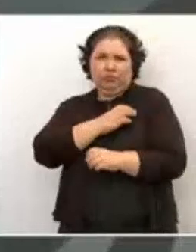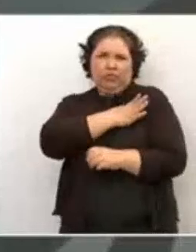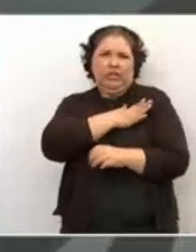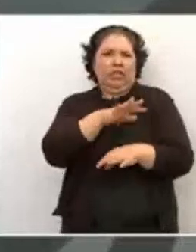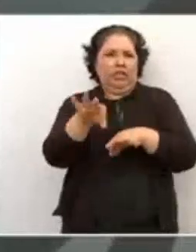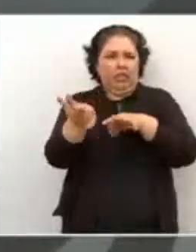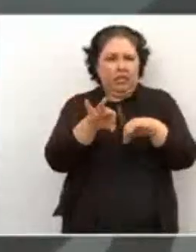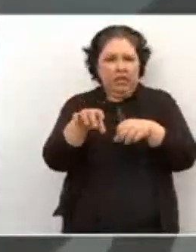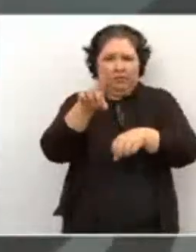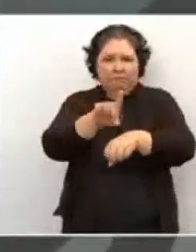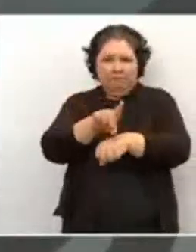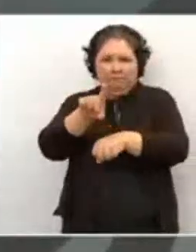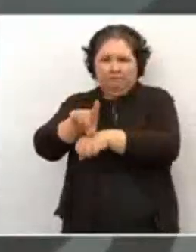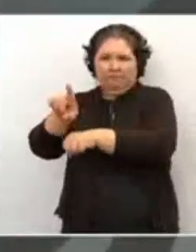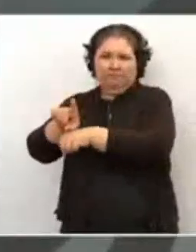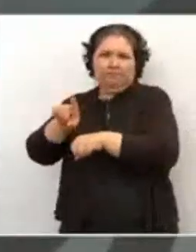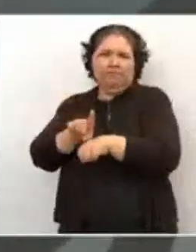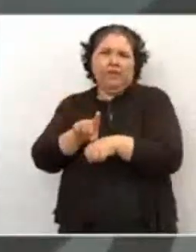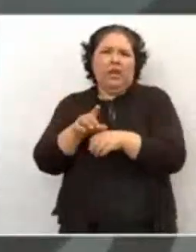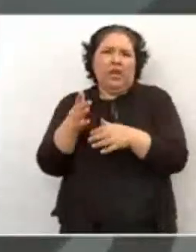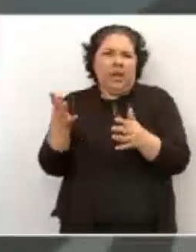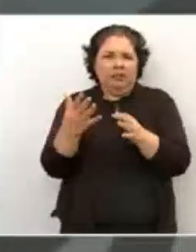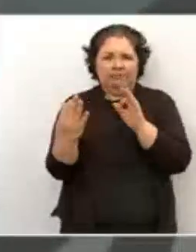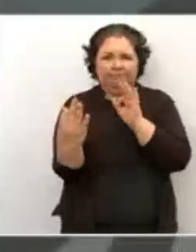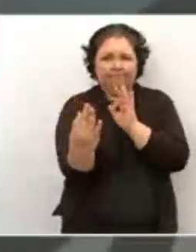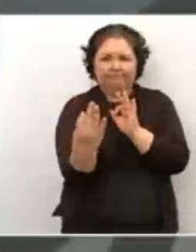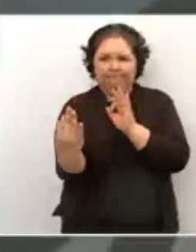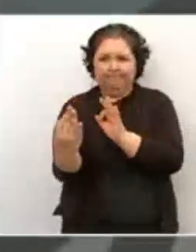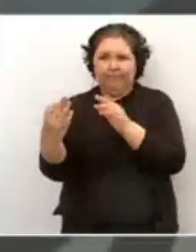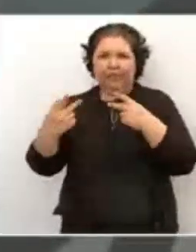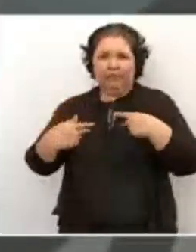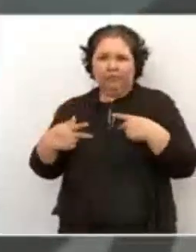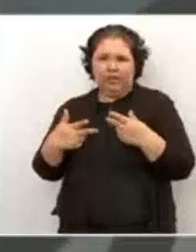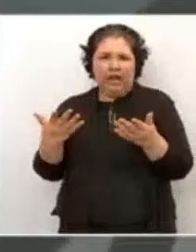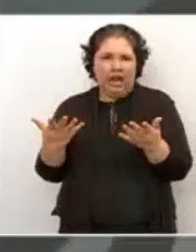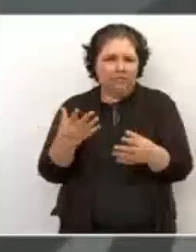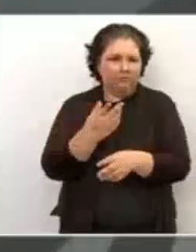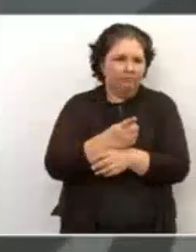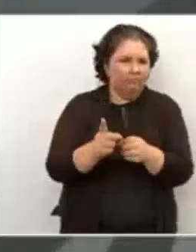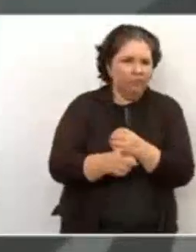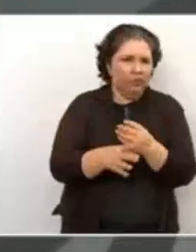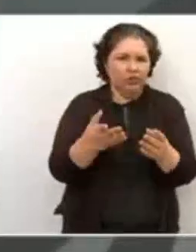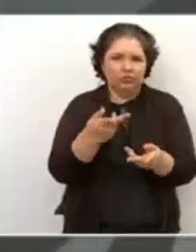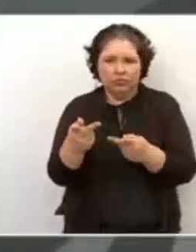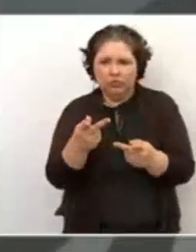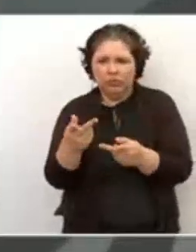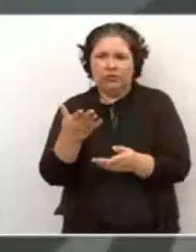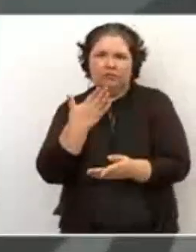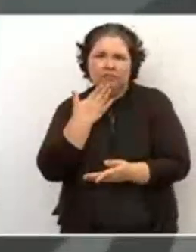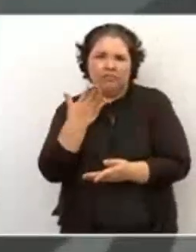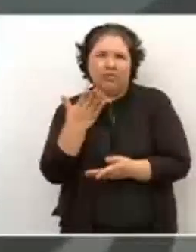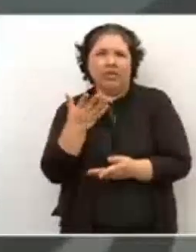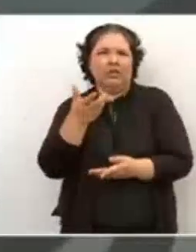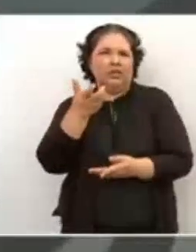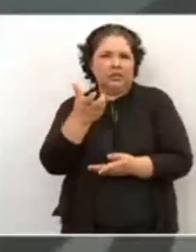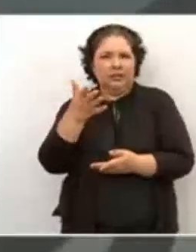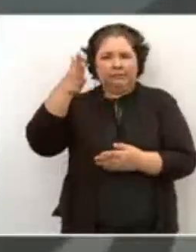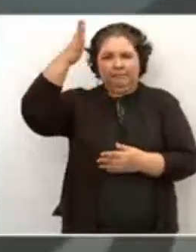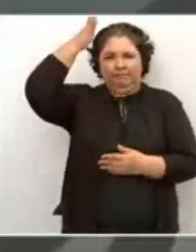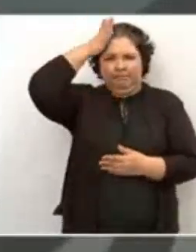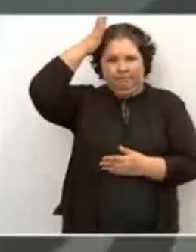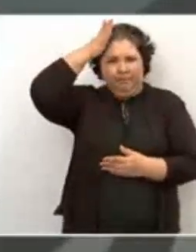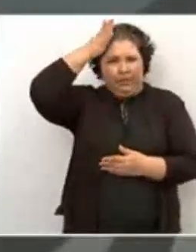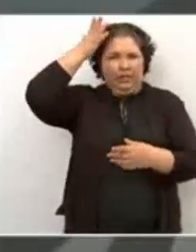todos los días en el territorio, cerca de la gente y resolviendo desde lo local. Son liderazgos